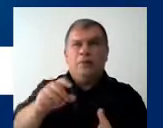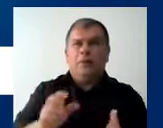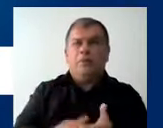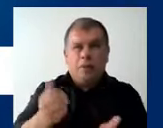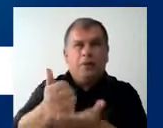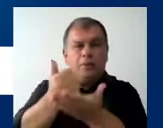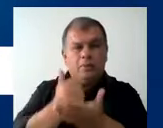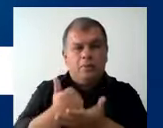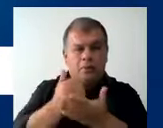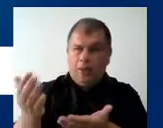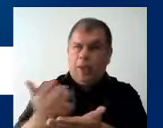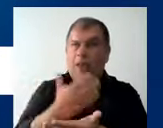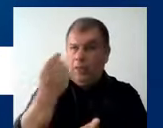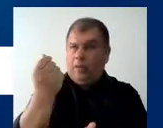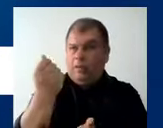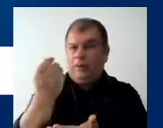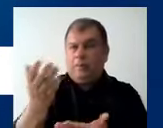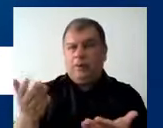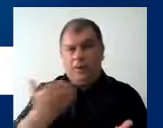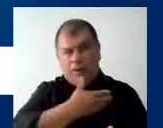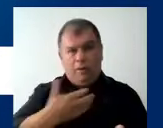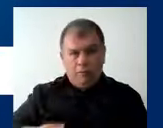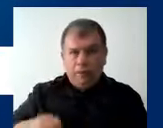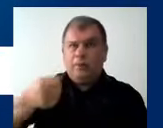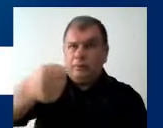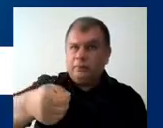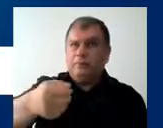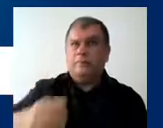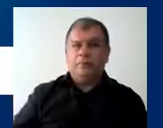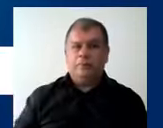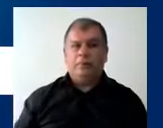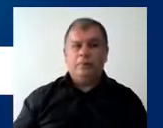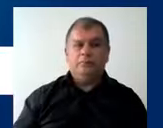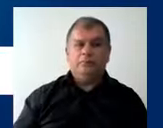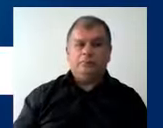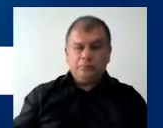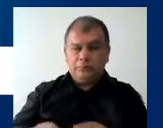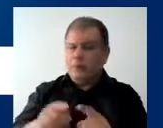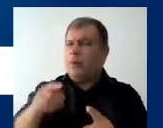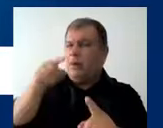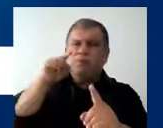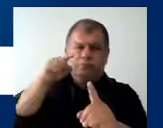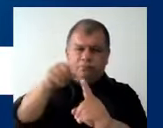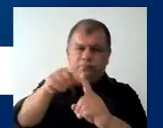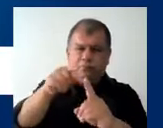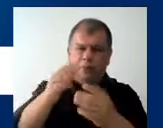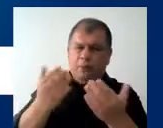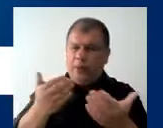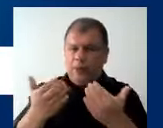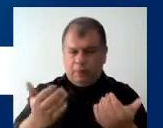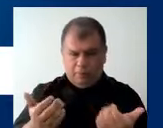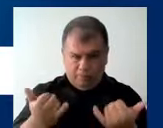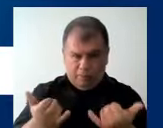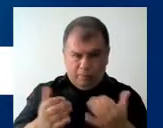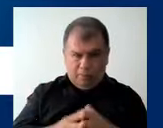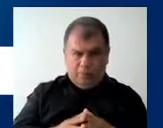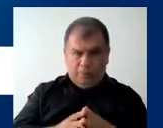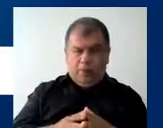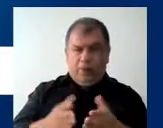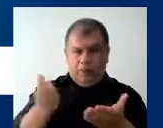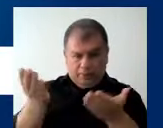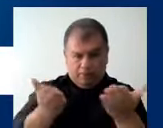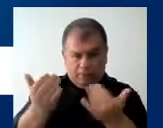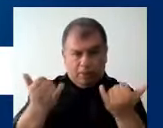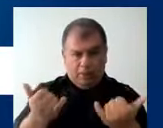ayuda económica de parte del gobierno, ¿no? Y en el caso concreto, por ejemplo, esto que estamos ahora